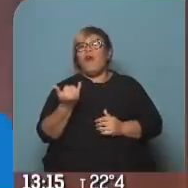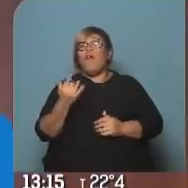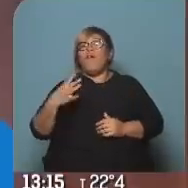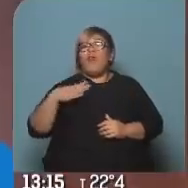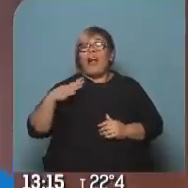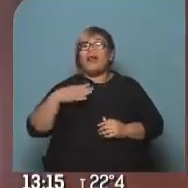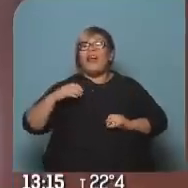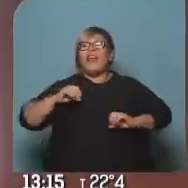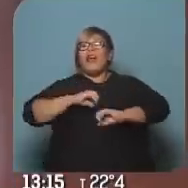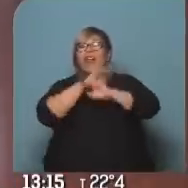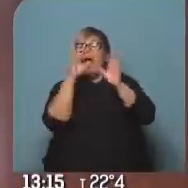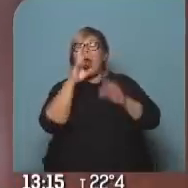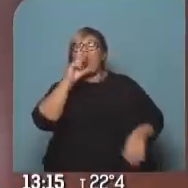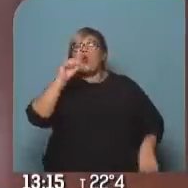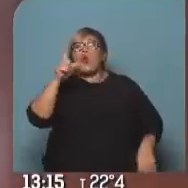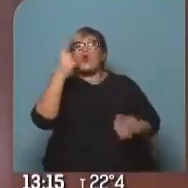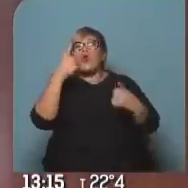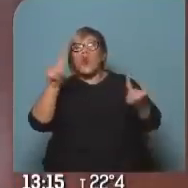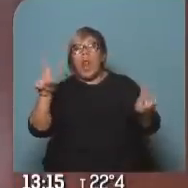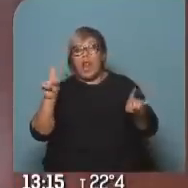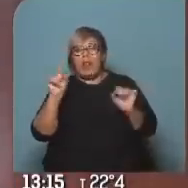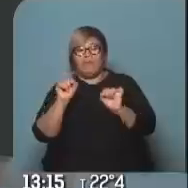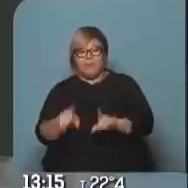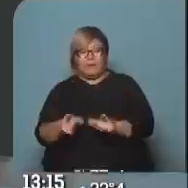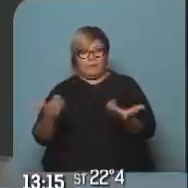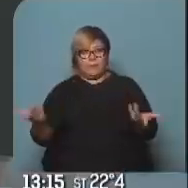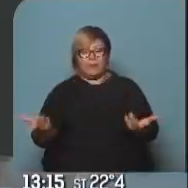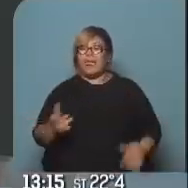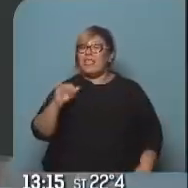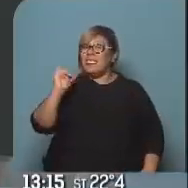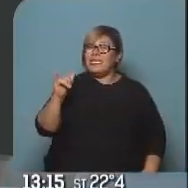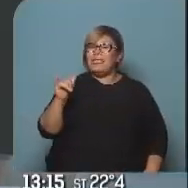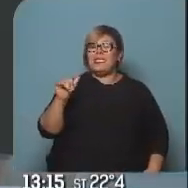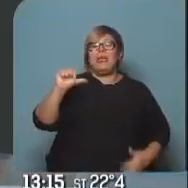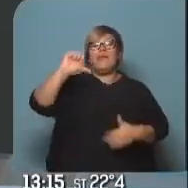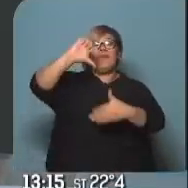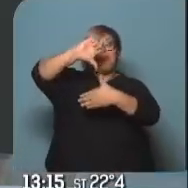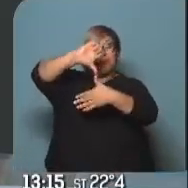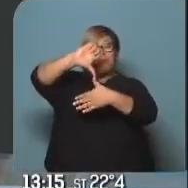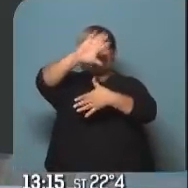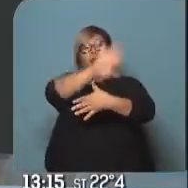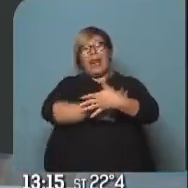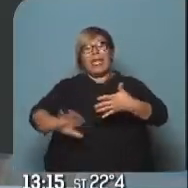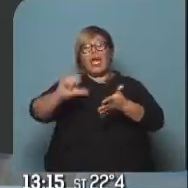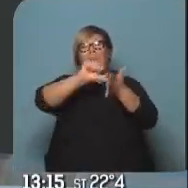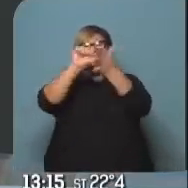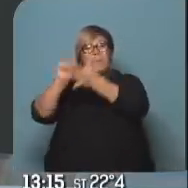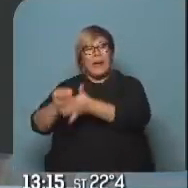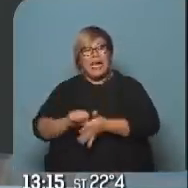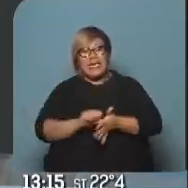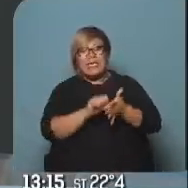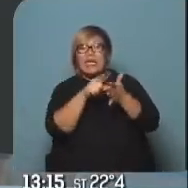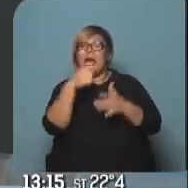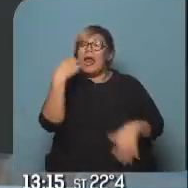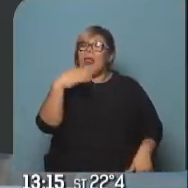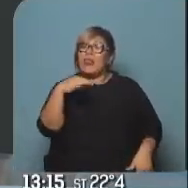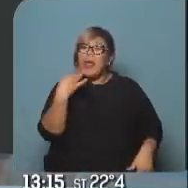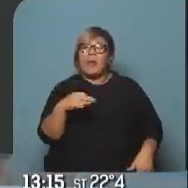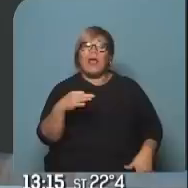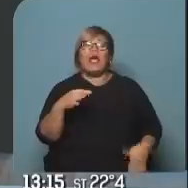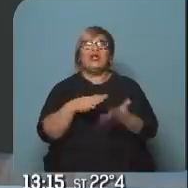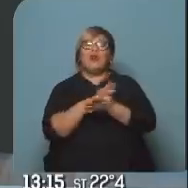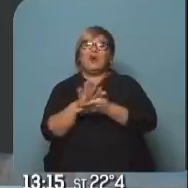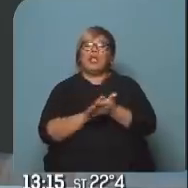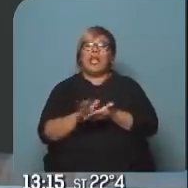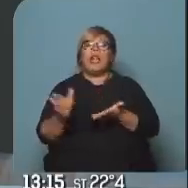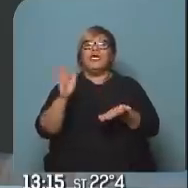el rol que cumplen. Lo que pasa es que creo que el error de la región también es resolver la violación del derecho internacional